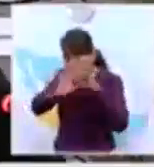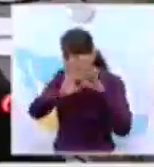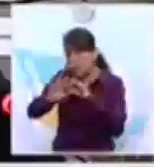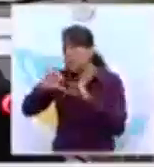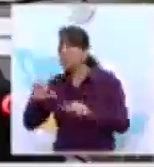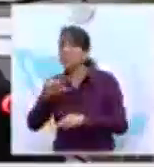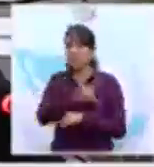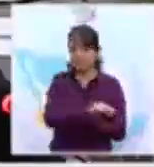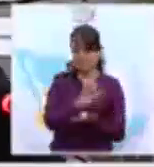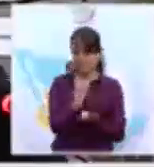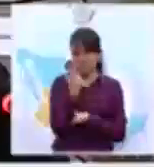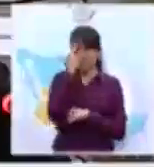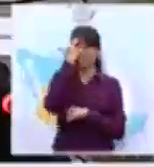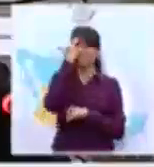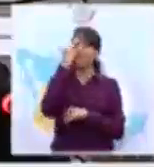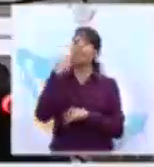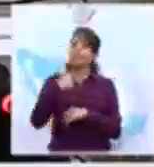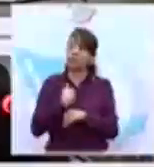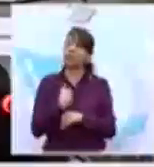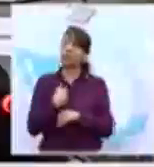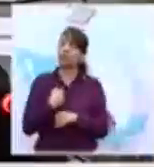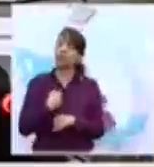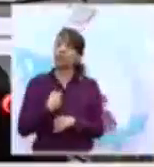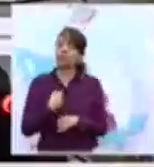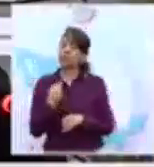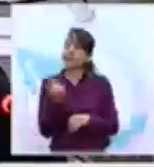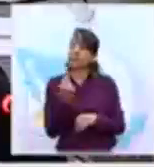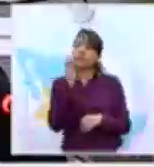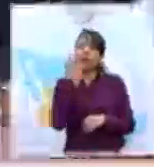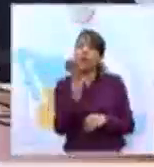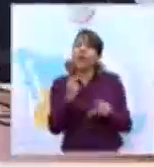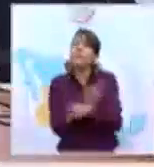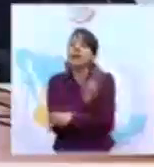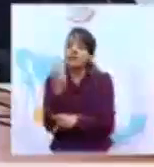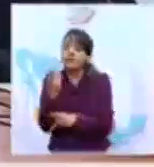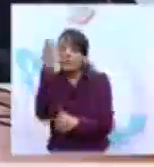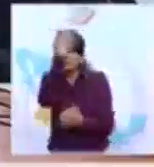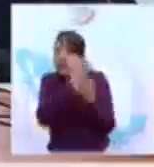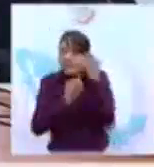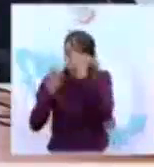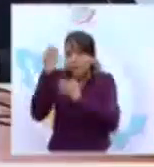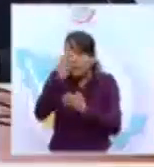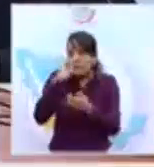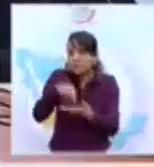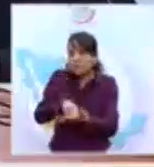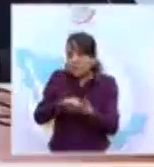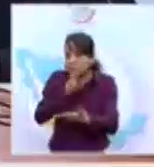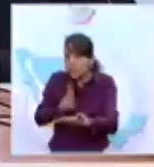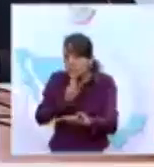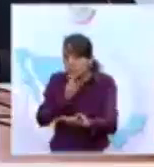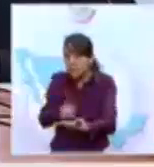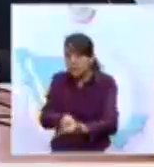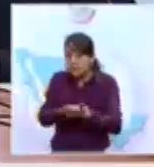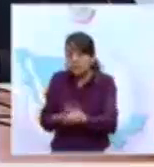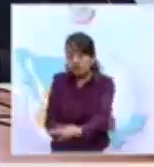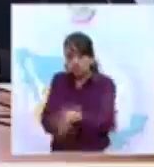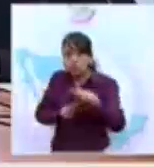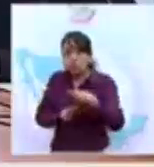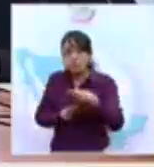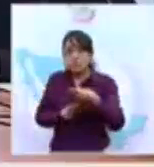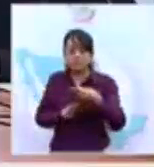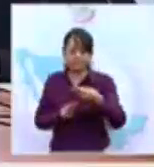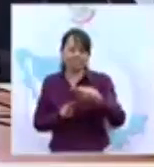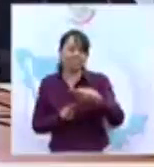punto, ¿qué uso se le da a las evaluaciones? Y veo qué está pasando con la política económica, los resultados, ¿sí? Si veo las dos